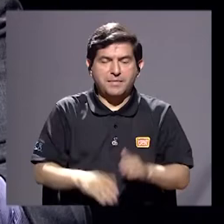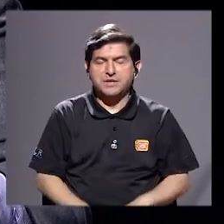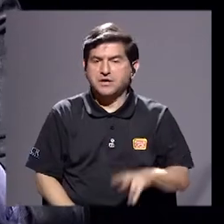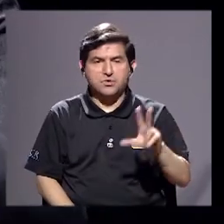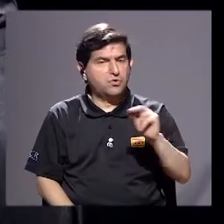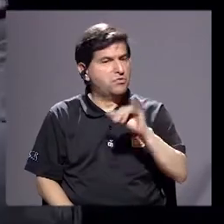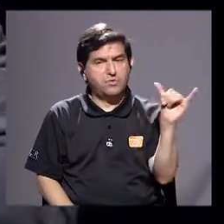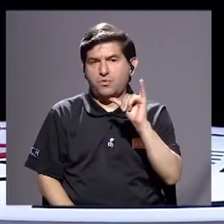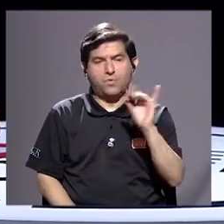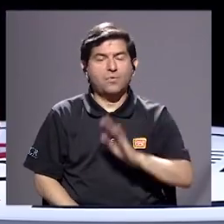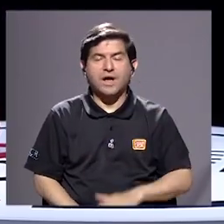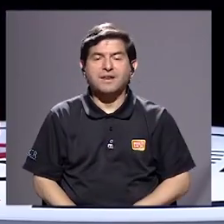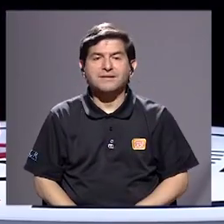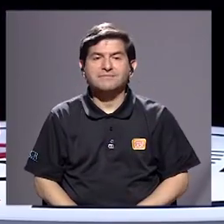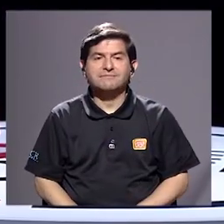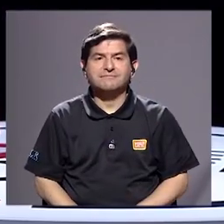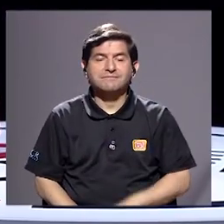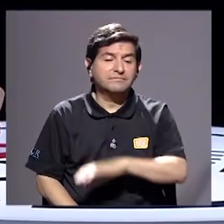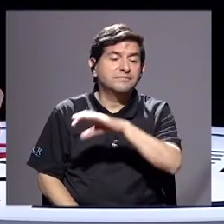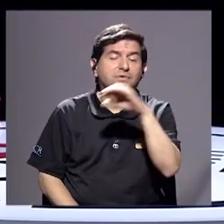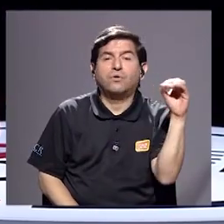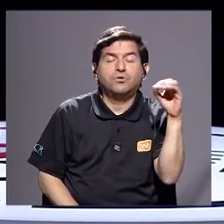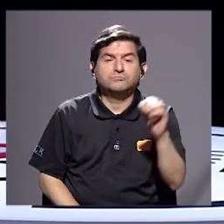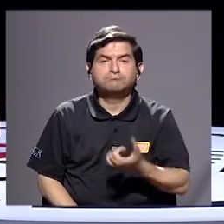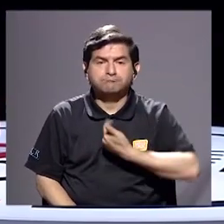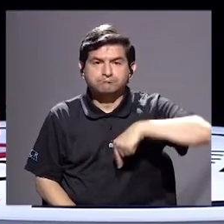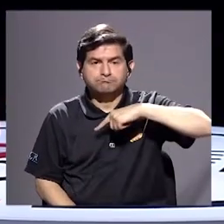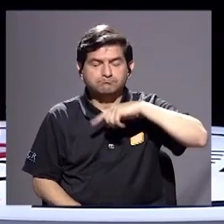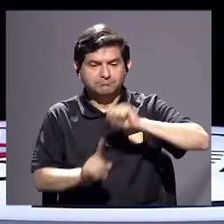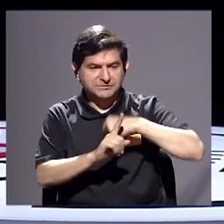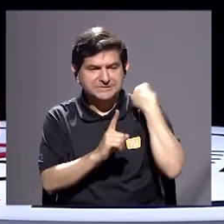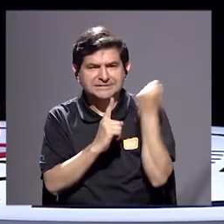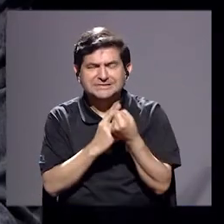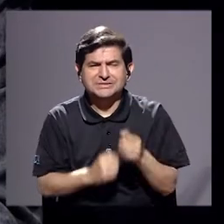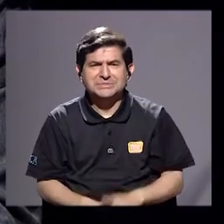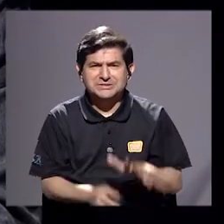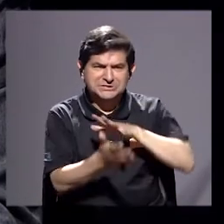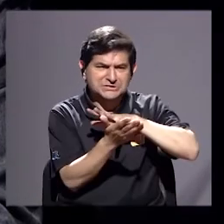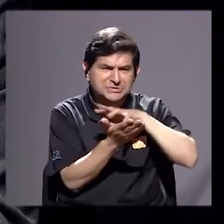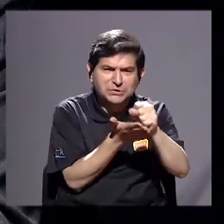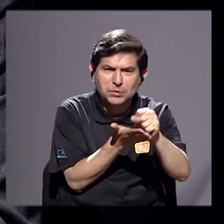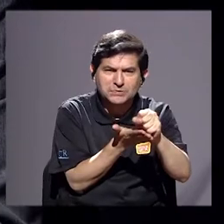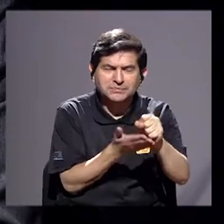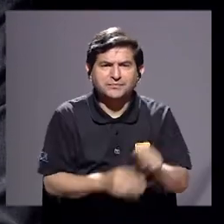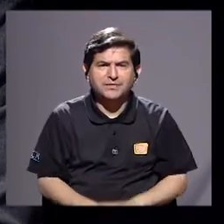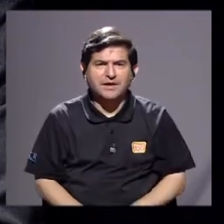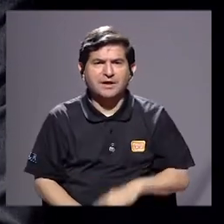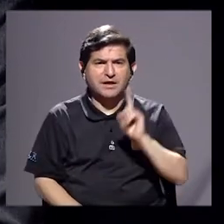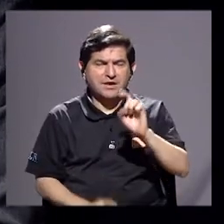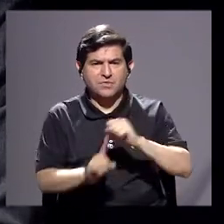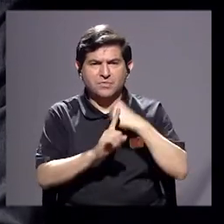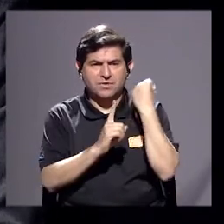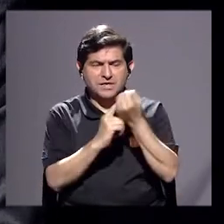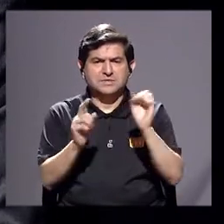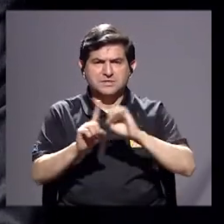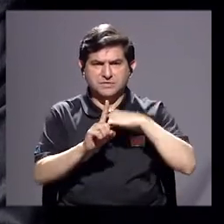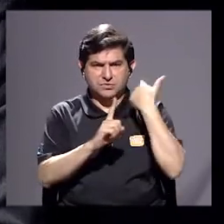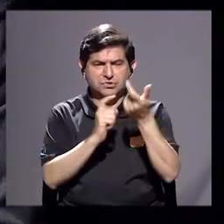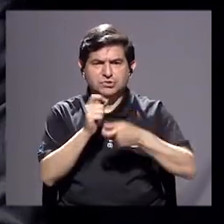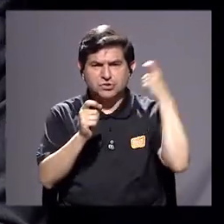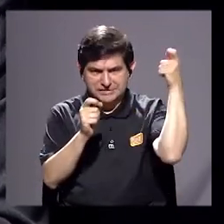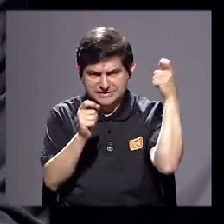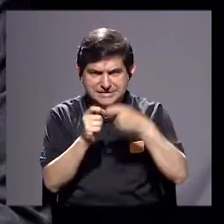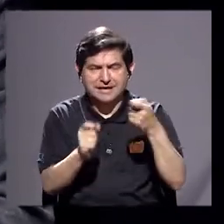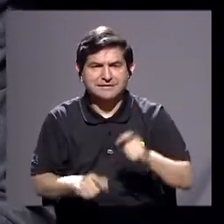verdad por ejemplo o podemos enfrentar una situación de desastre en un núcleo social muy específico